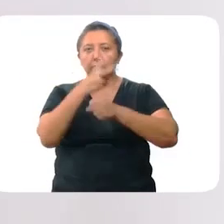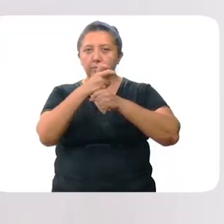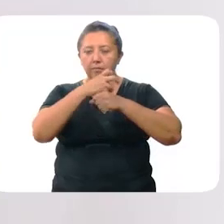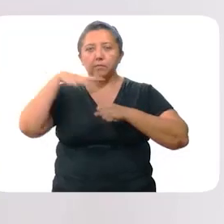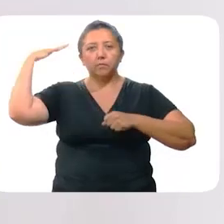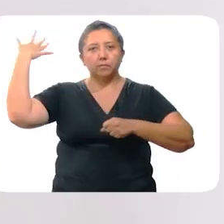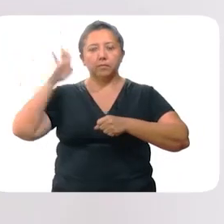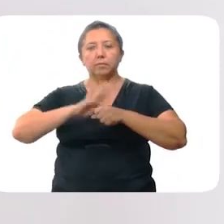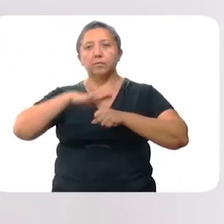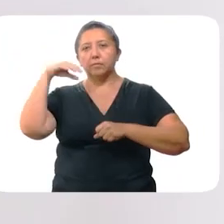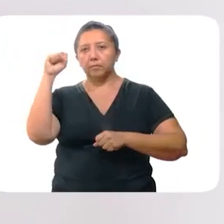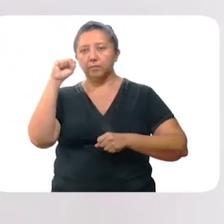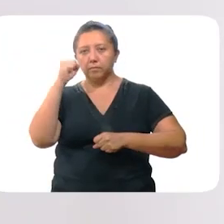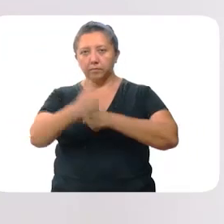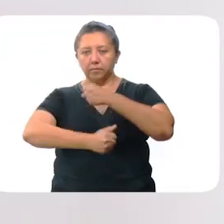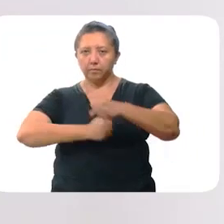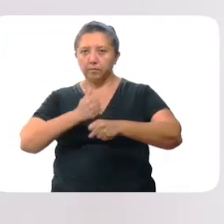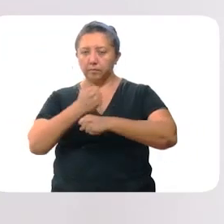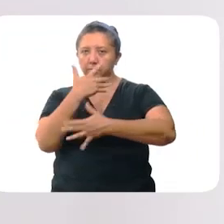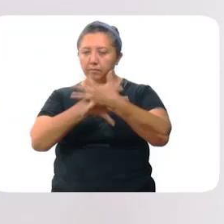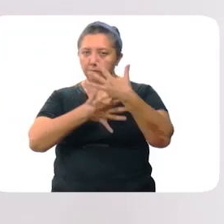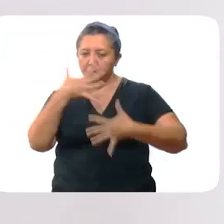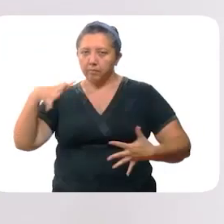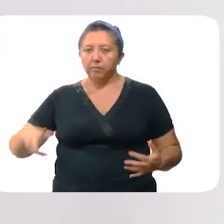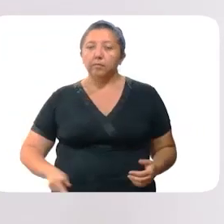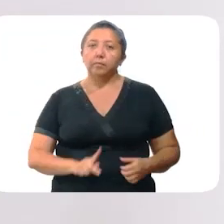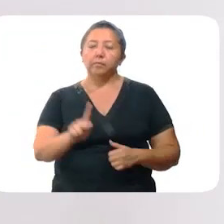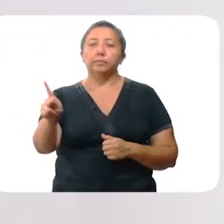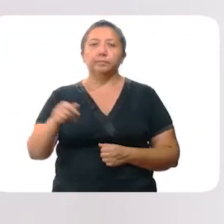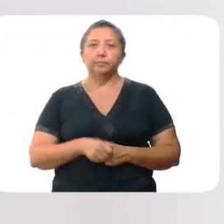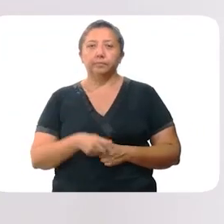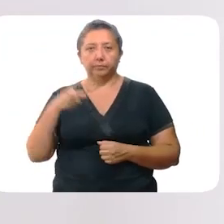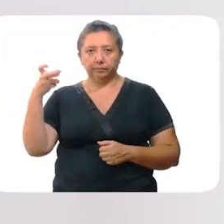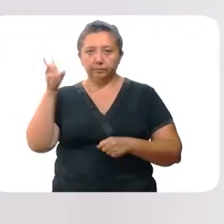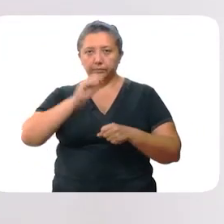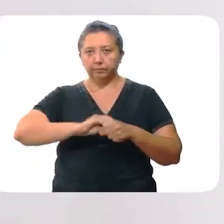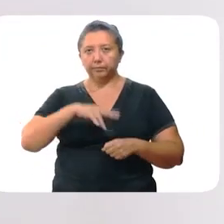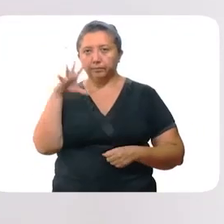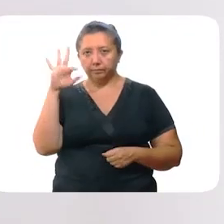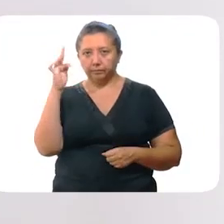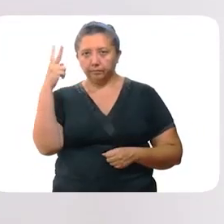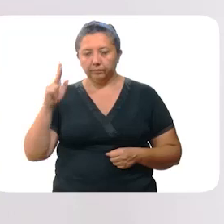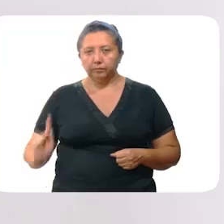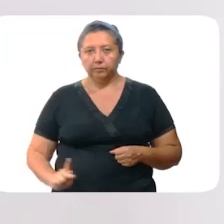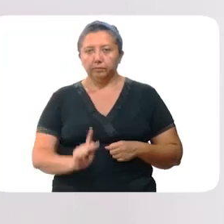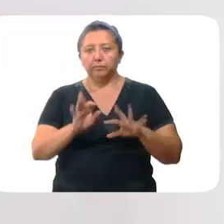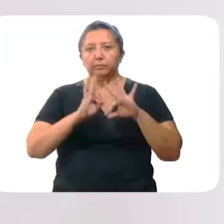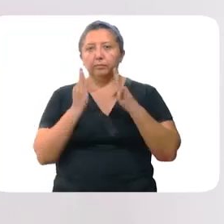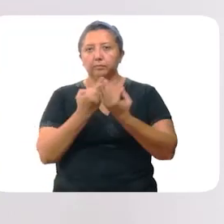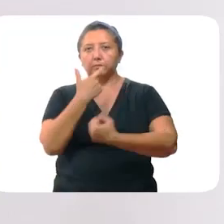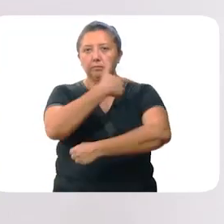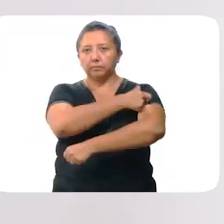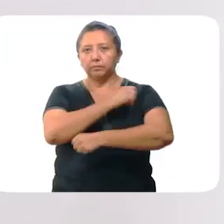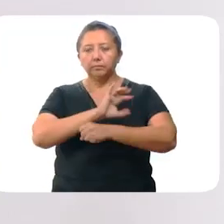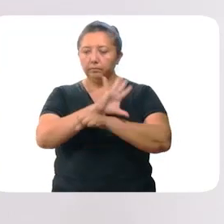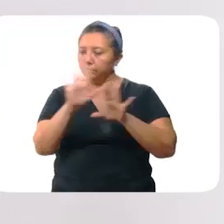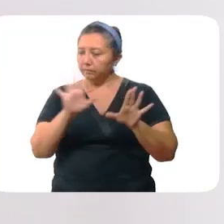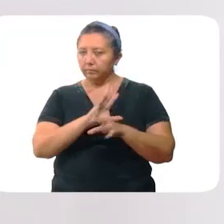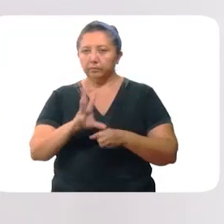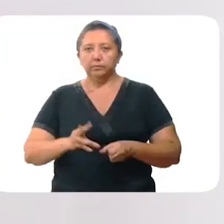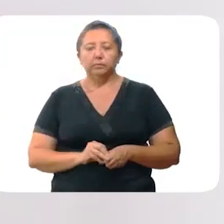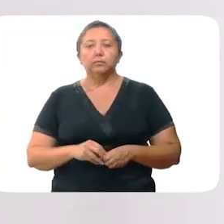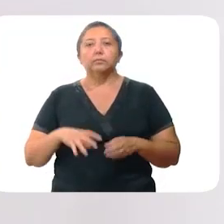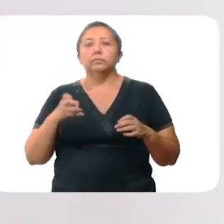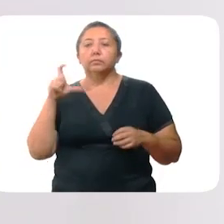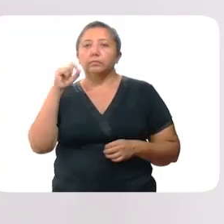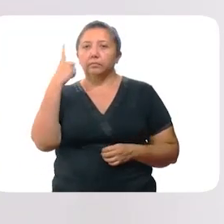para adultos mayores de 60 años en 15 municipios. Con esto suman 42 municipios con el esquema de vacunación completo,